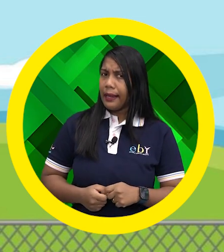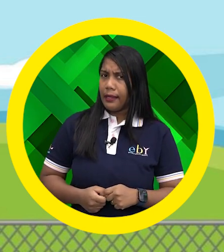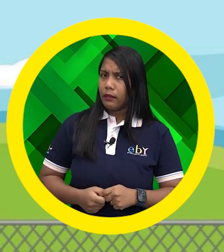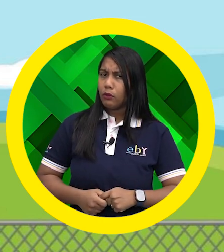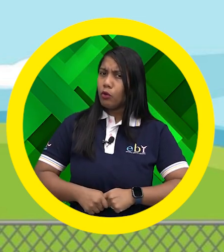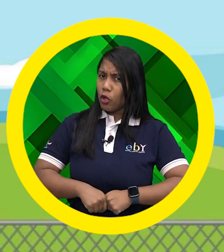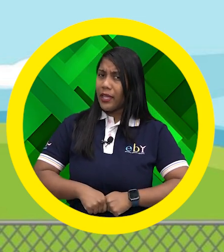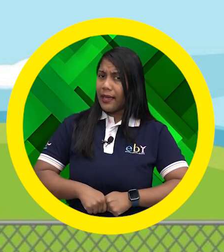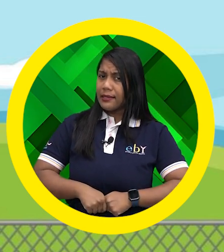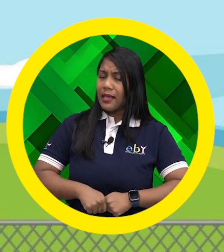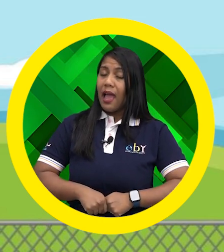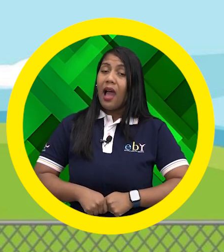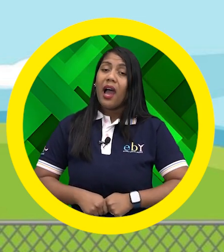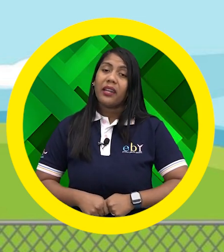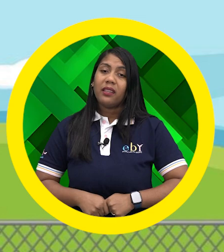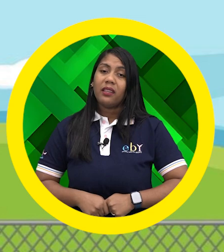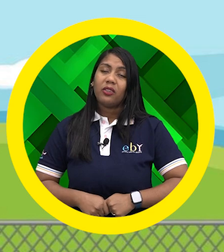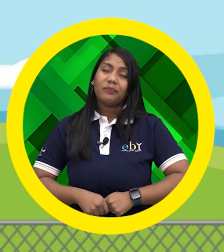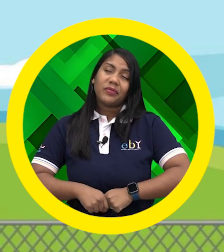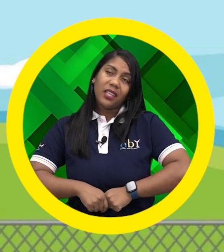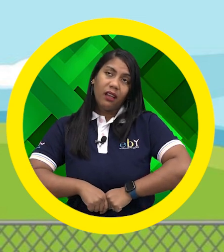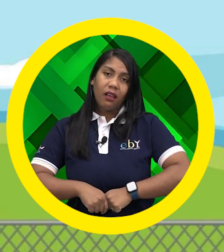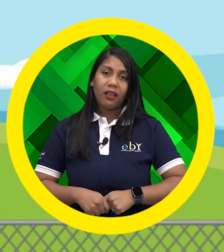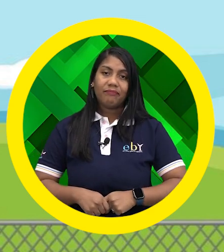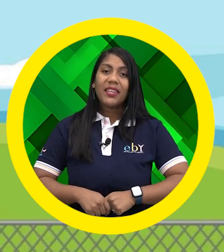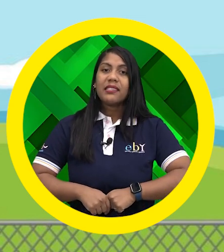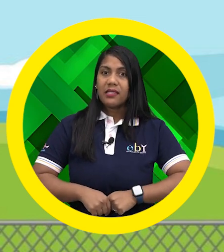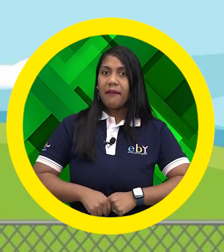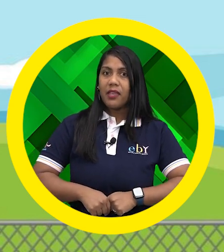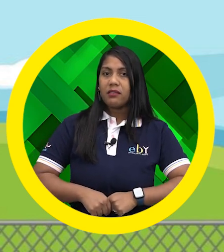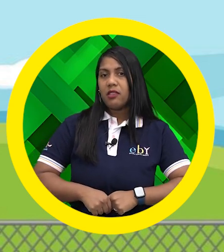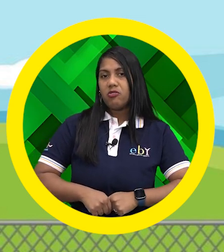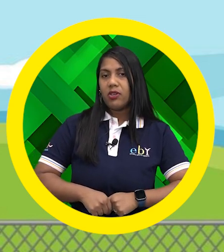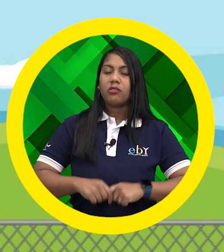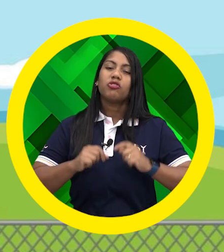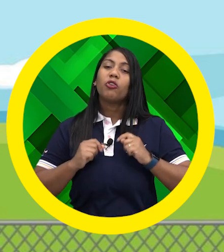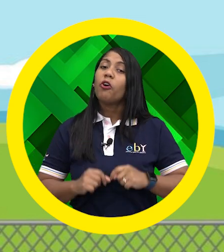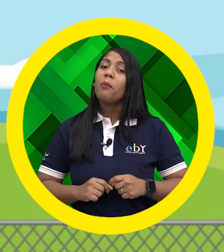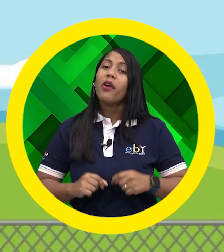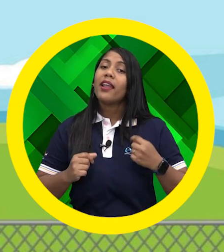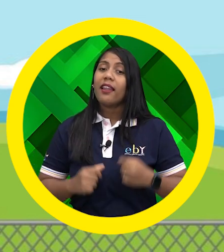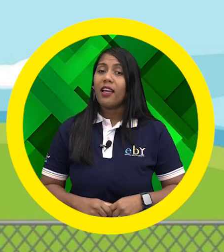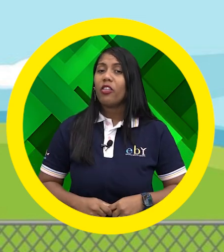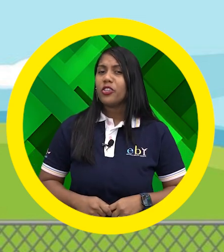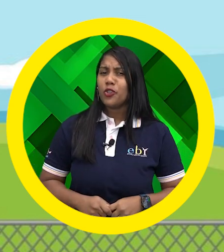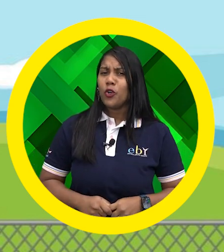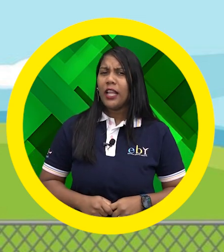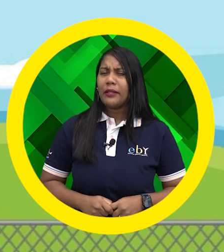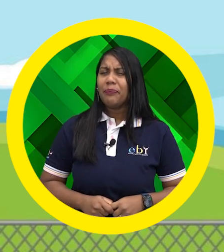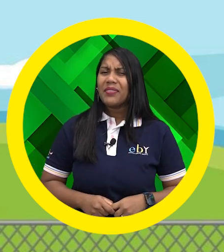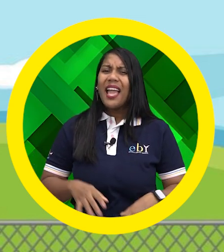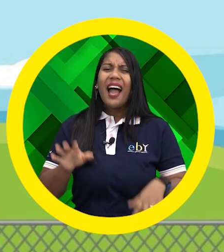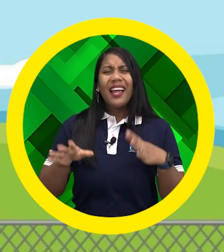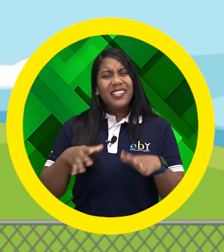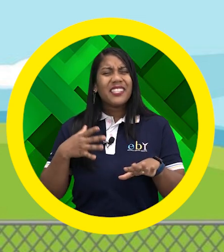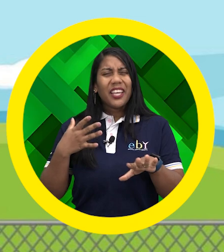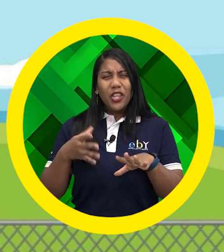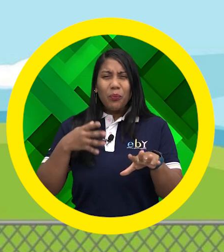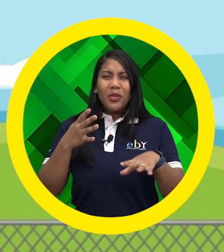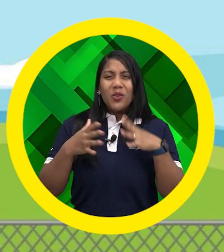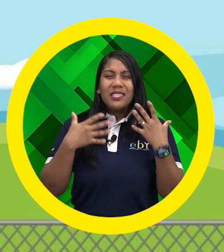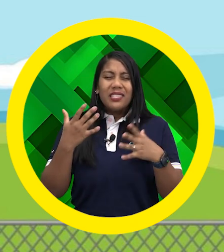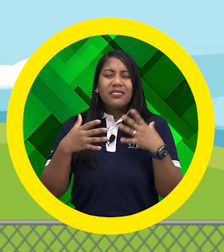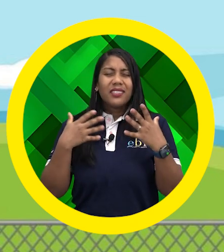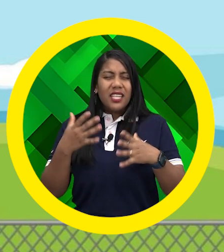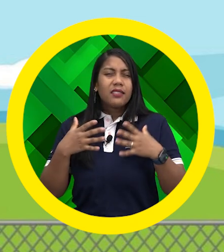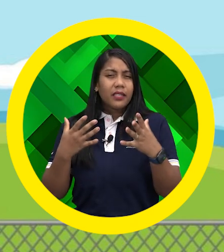Ani tú lo quieres Ani dijo Ah está bien señora yo como el helado de chocolate Ani se